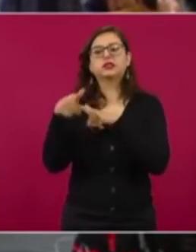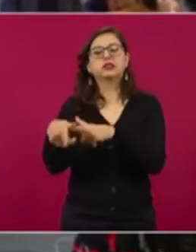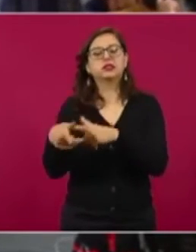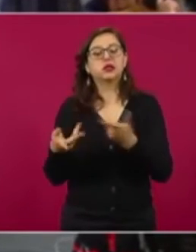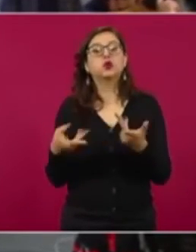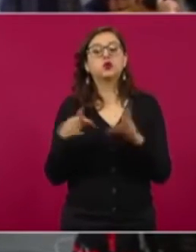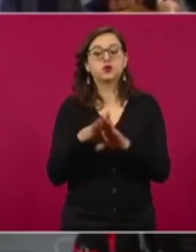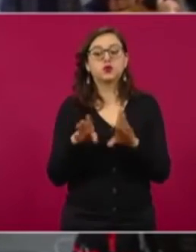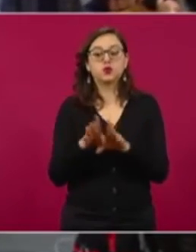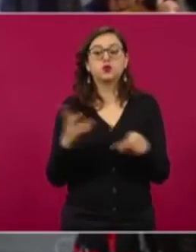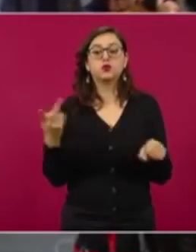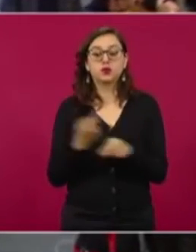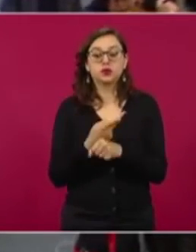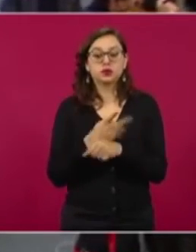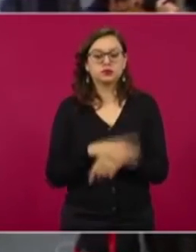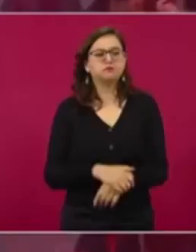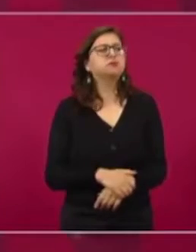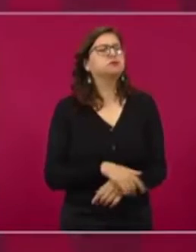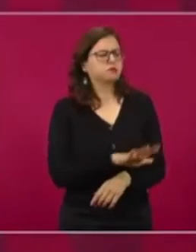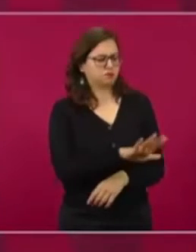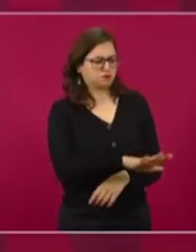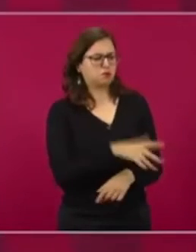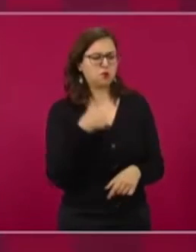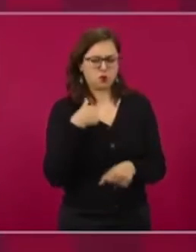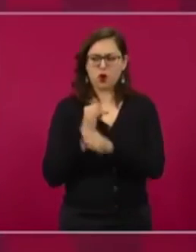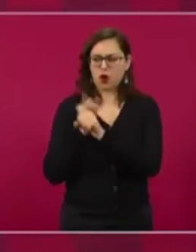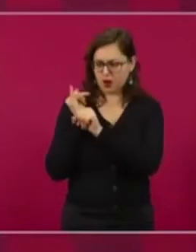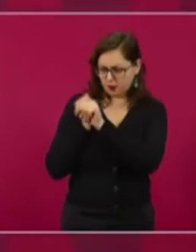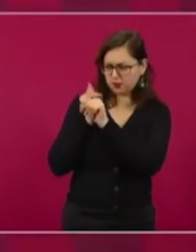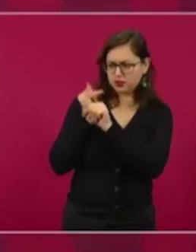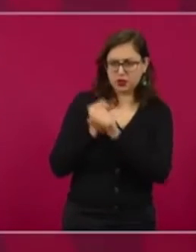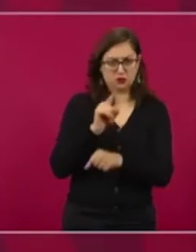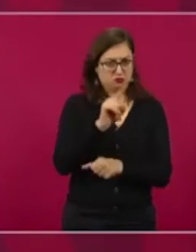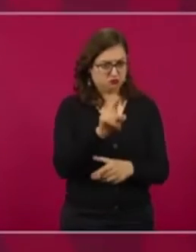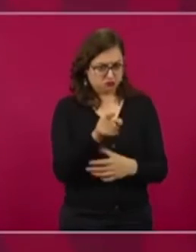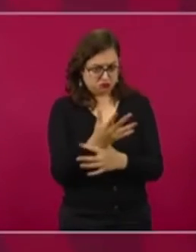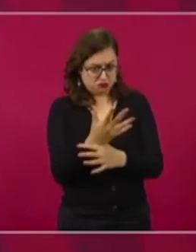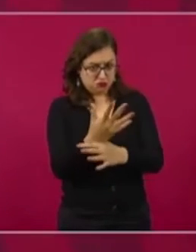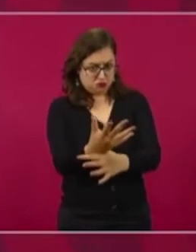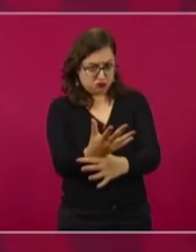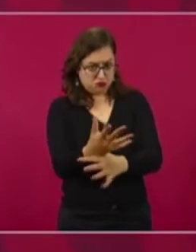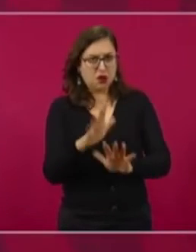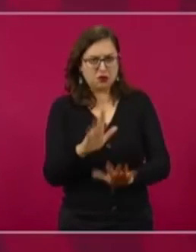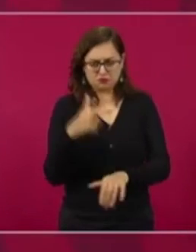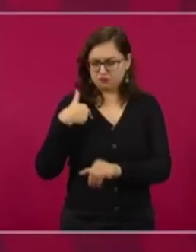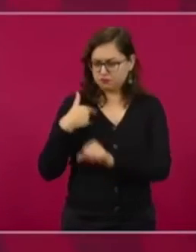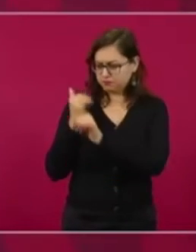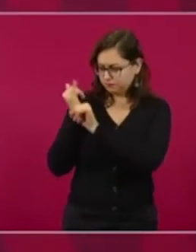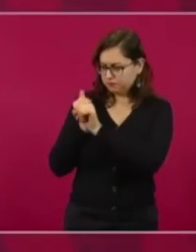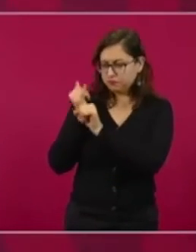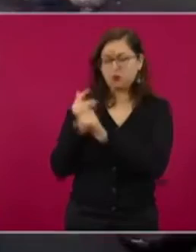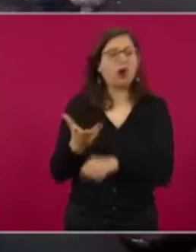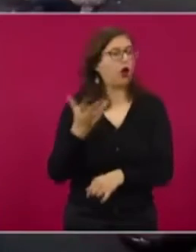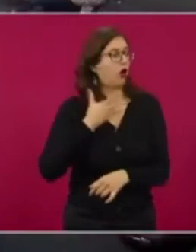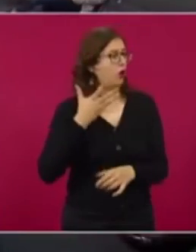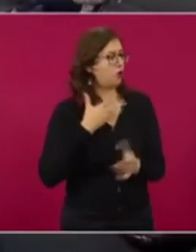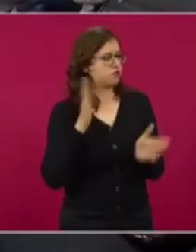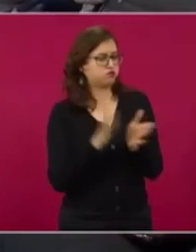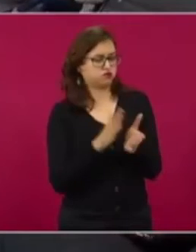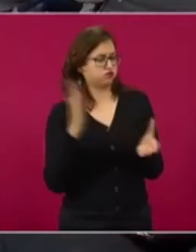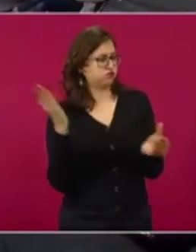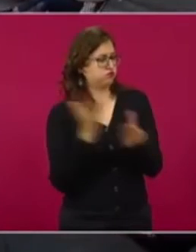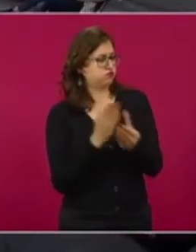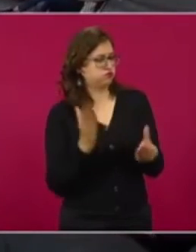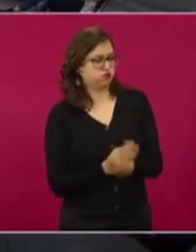¿Qué va a pasar con este Se va a tipo investigar de a funcionarios? partir de lo que tú estás denunciando aquí. Traigo toda la documentación Sí, para probarlo. se